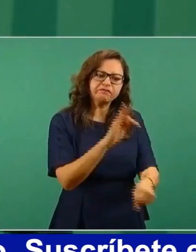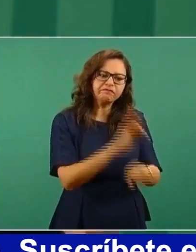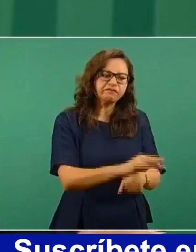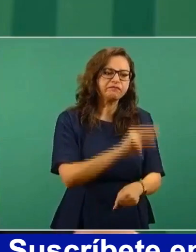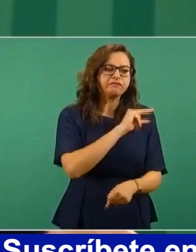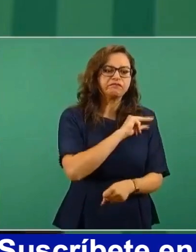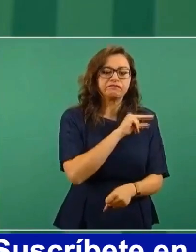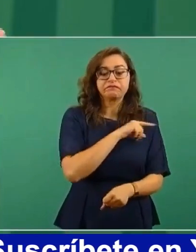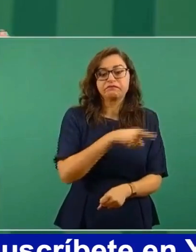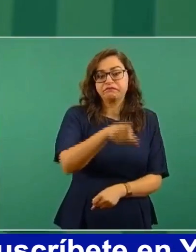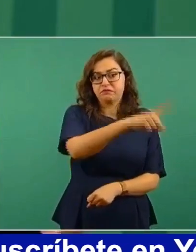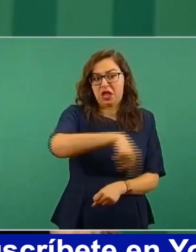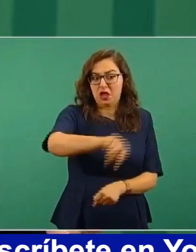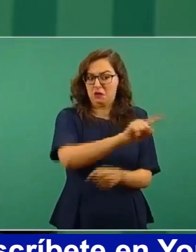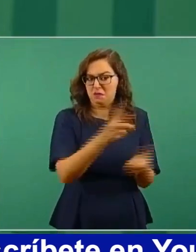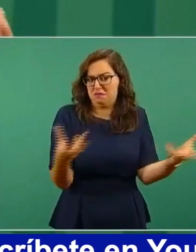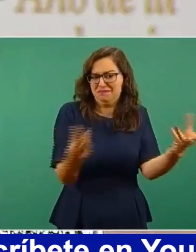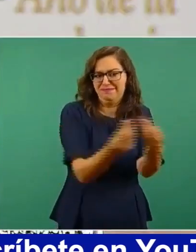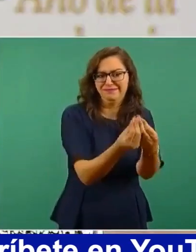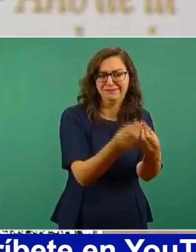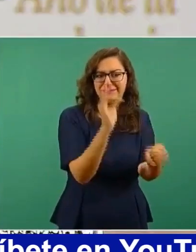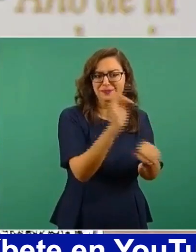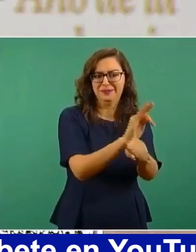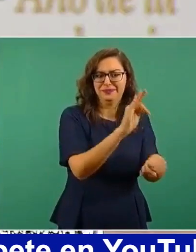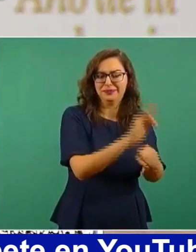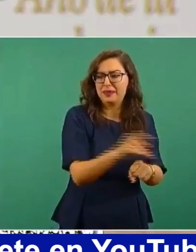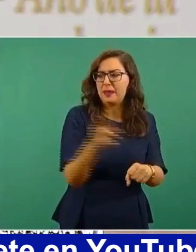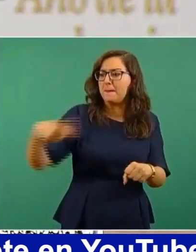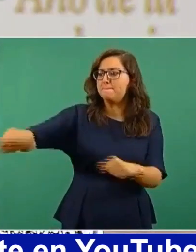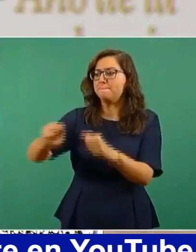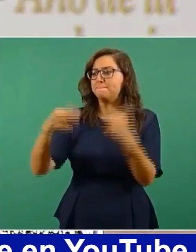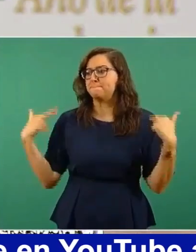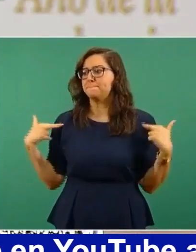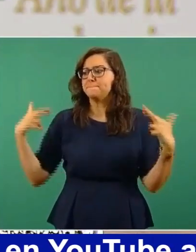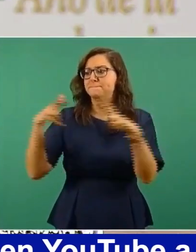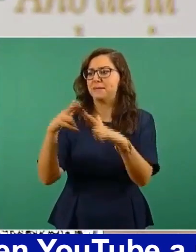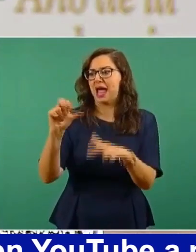participando en la gran lanzada en contra del magisterio.